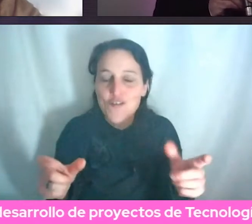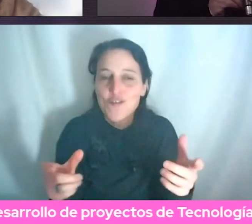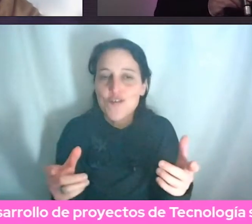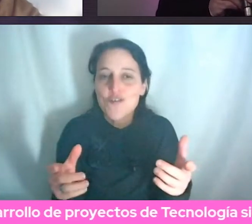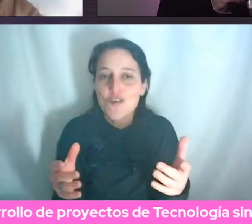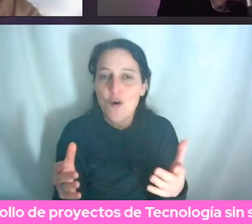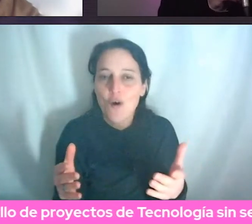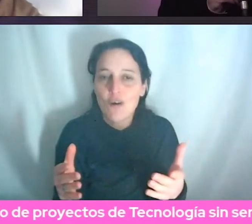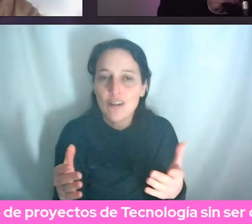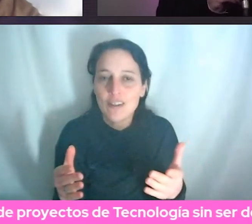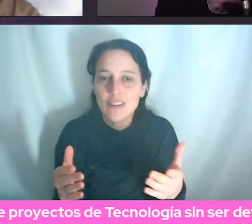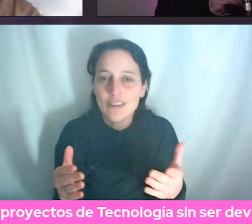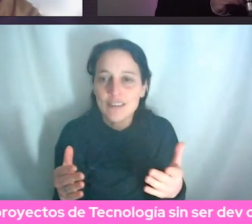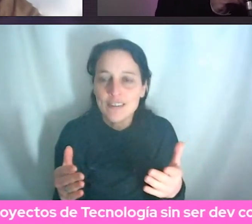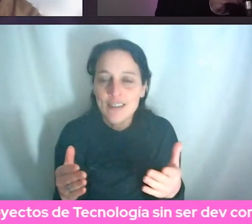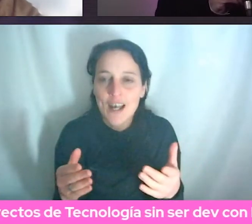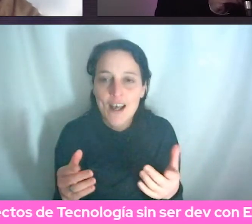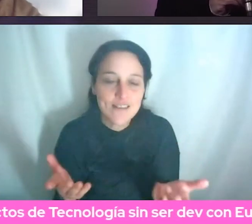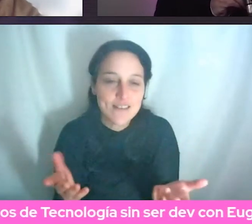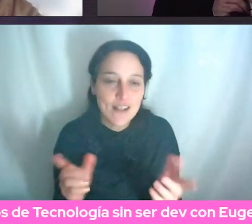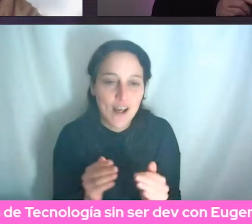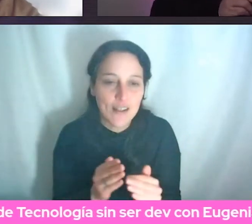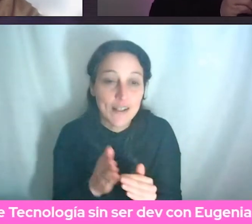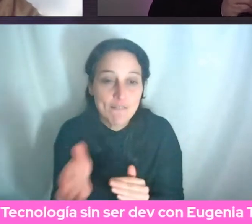o son los destinatarios, ¿sí? Tal cual.